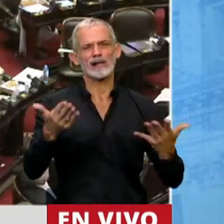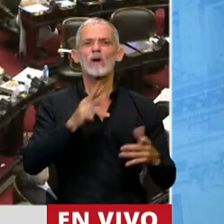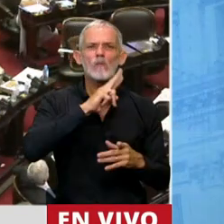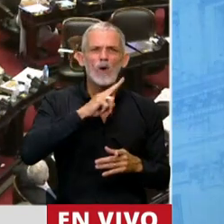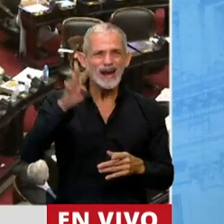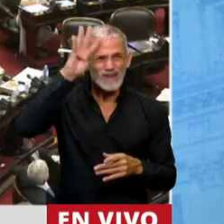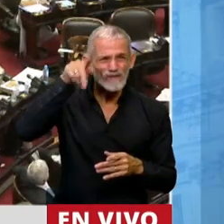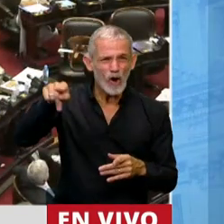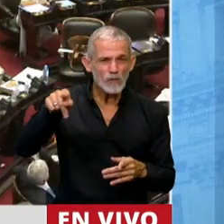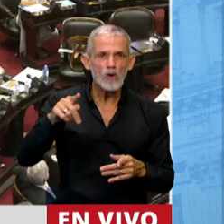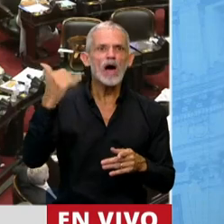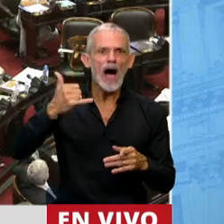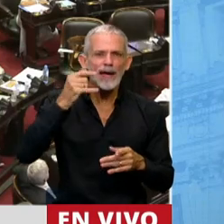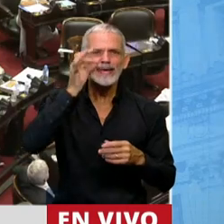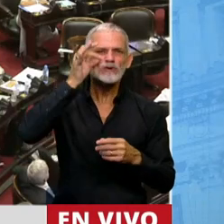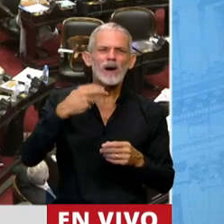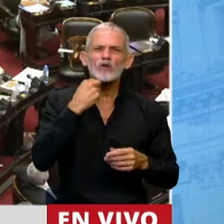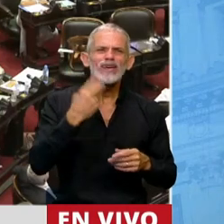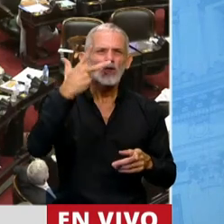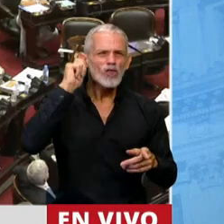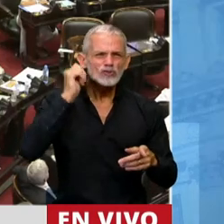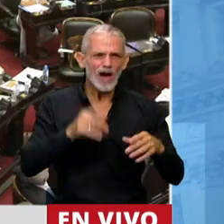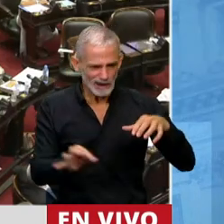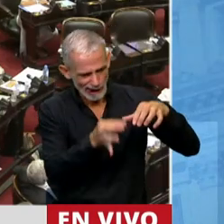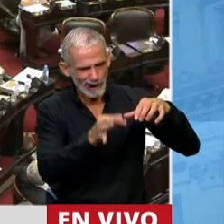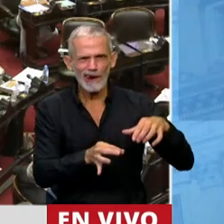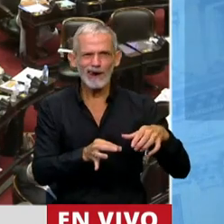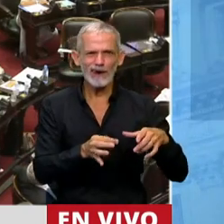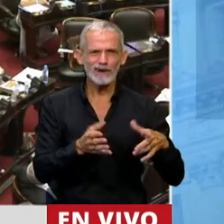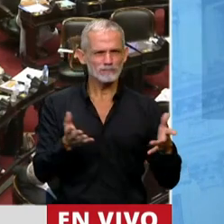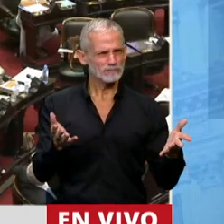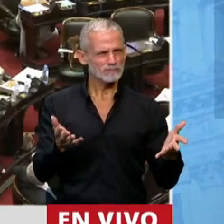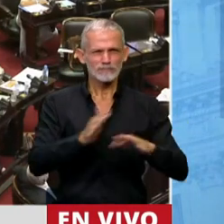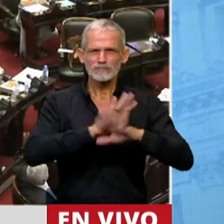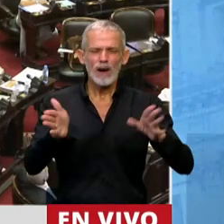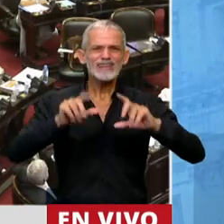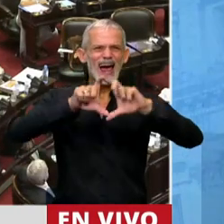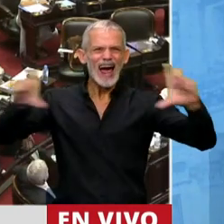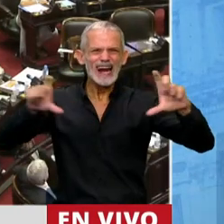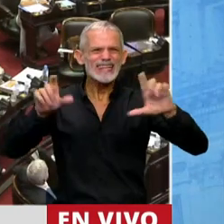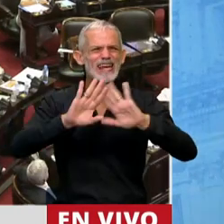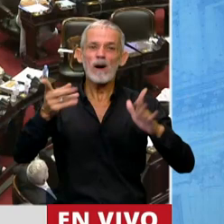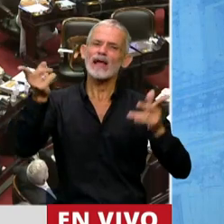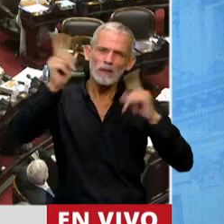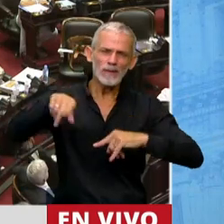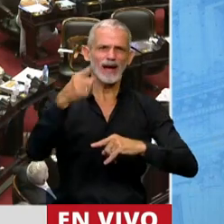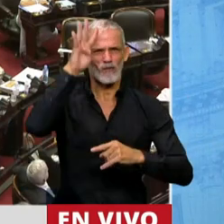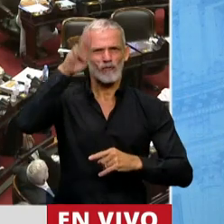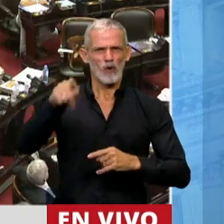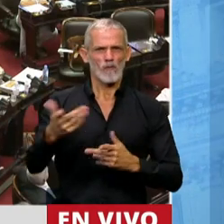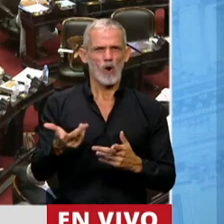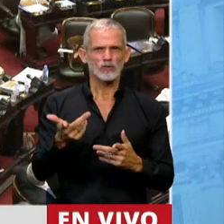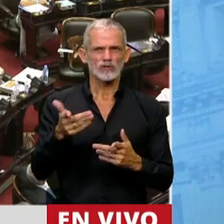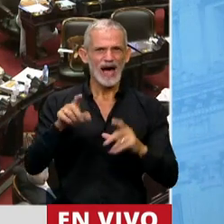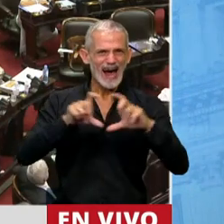en Formosa a las que le están hisopando hijos de 2 años. Saquen esos carteles y vengan a Formosa. Pronto